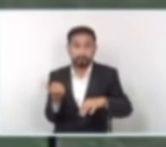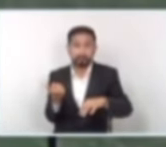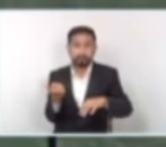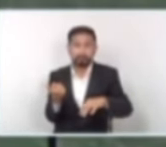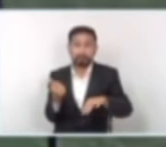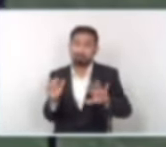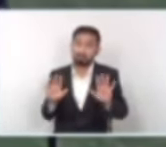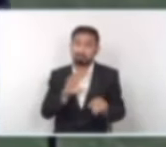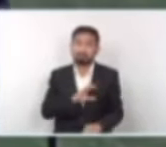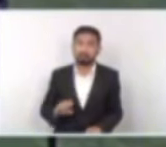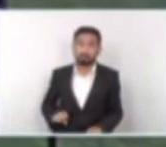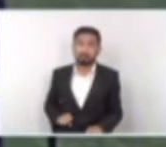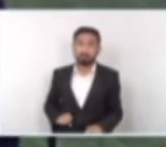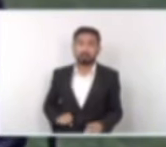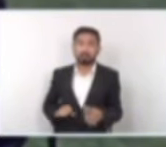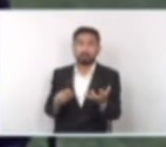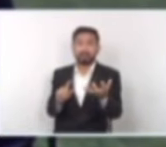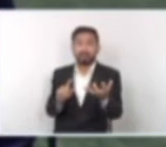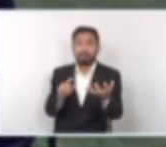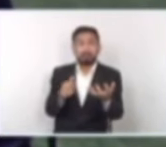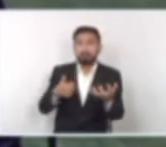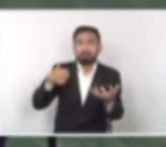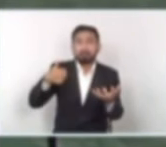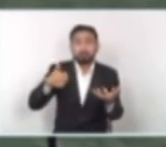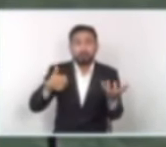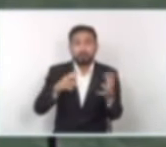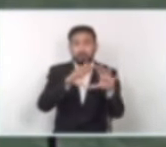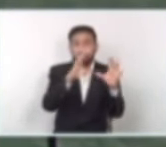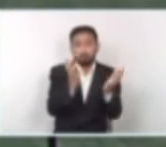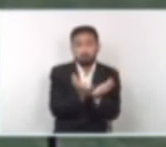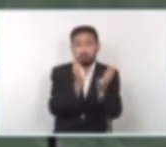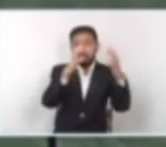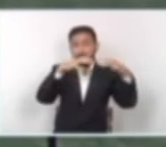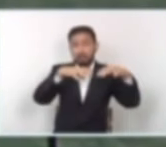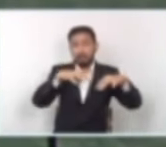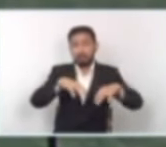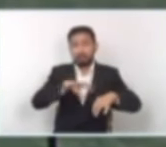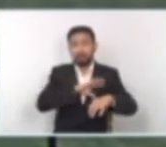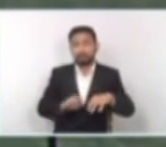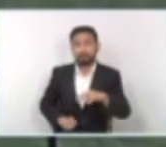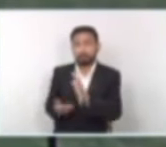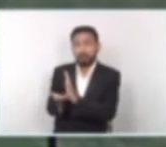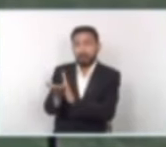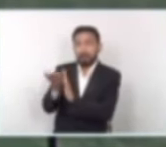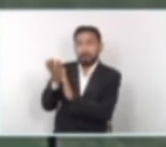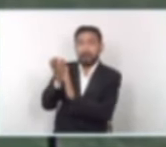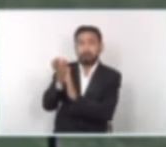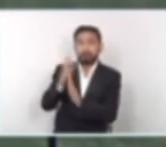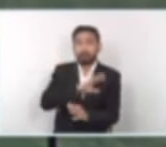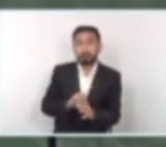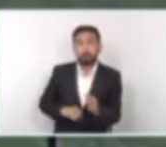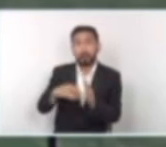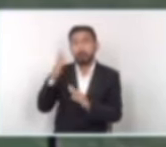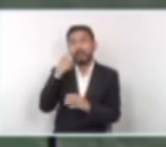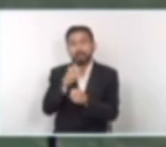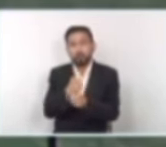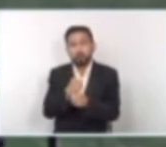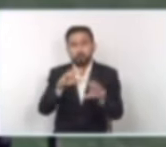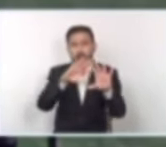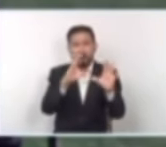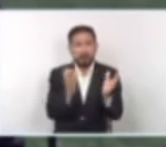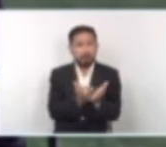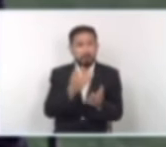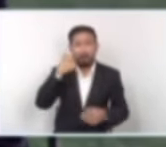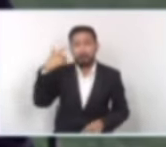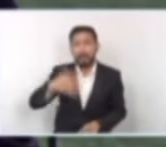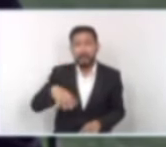Dicen que El Salvador nada contra la corriente, porque mientras El Salvador se volvió más seguro, el mundo se volvió más